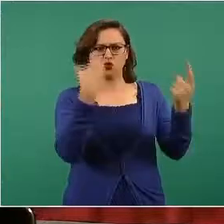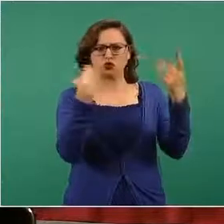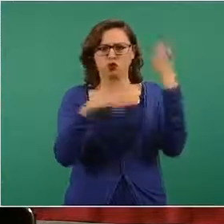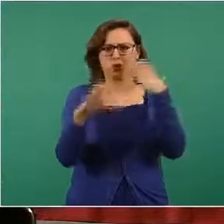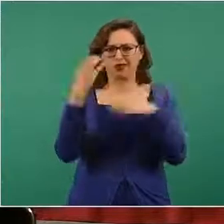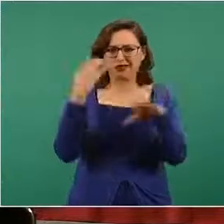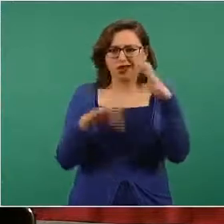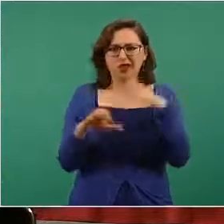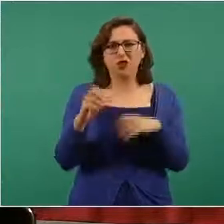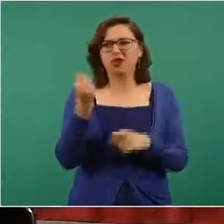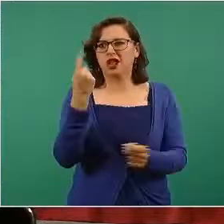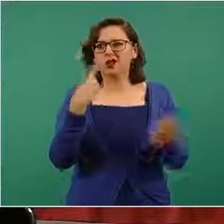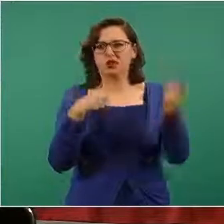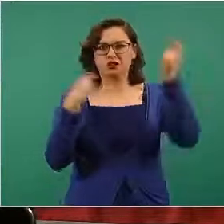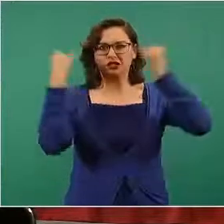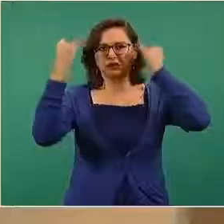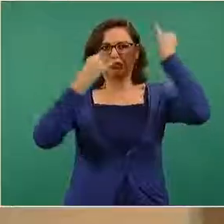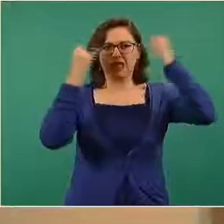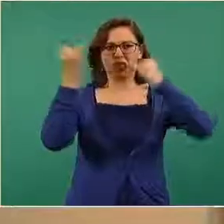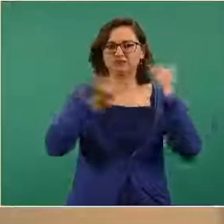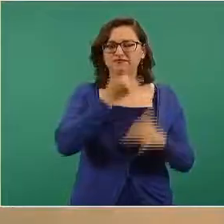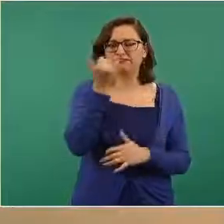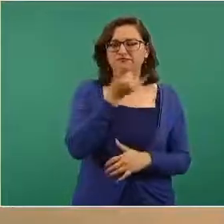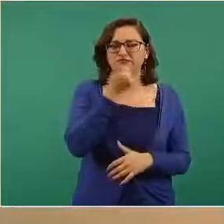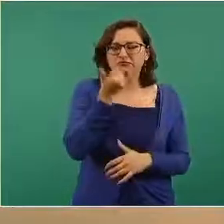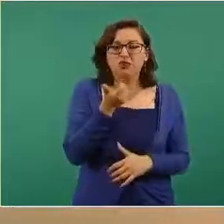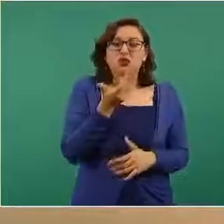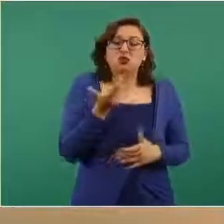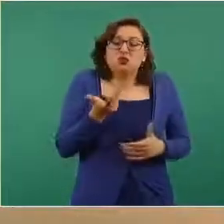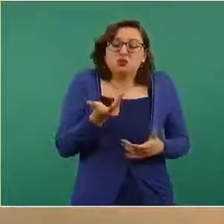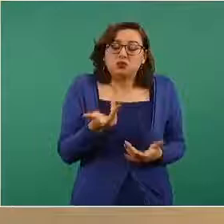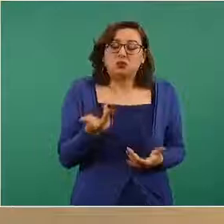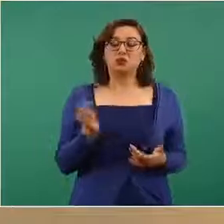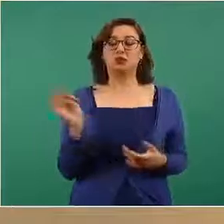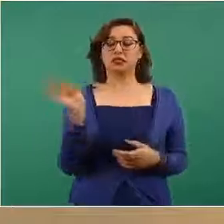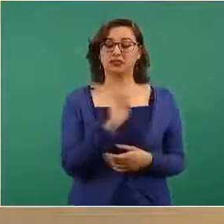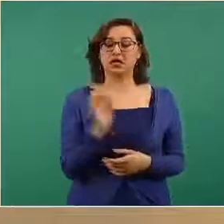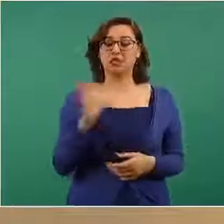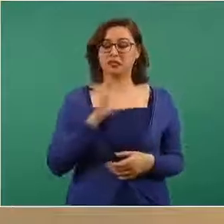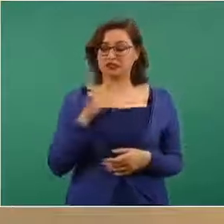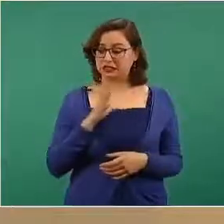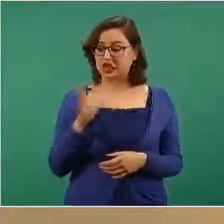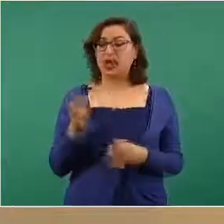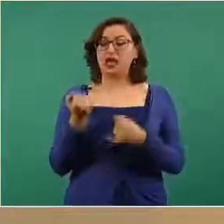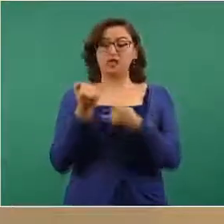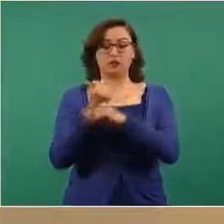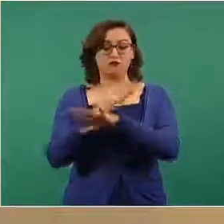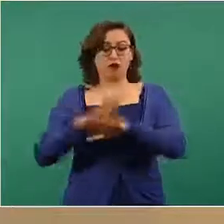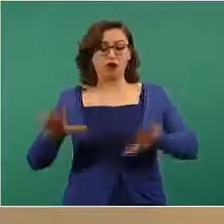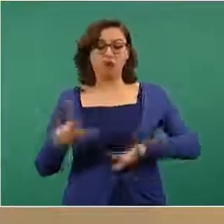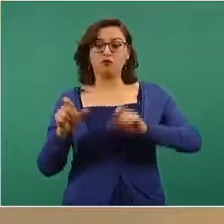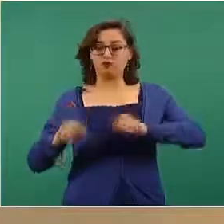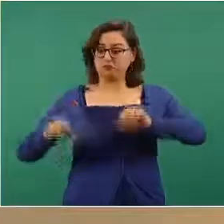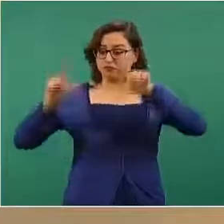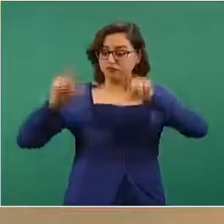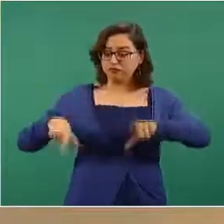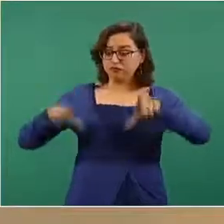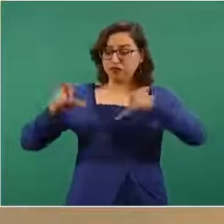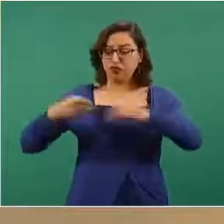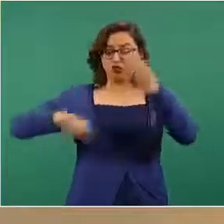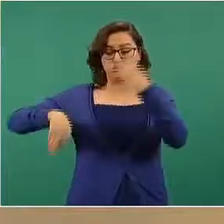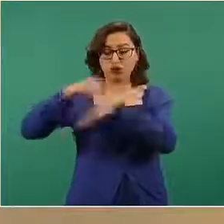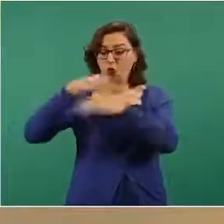habido como diferentes interpretaciones, ¿no? Y tal vez, a pesar de que está el boletín, a pesar de que está la descripción